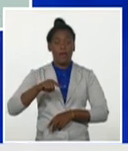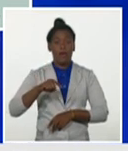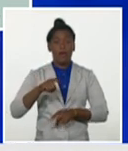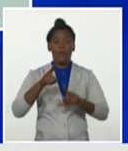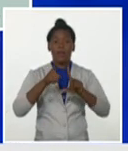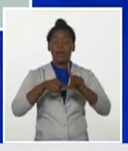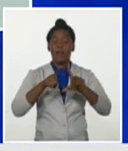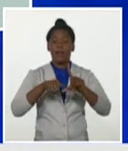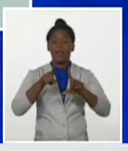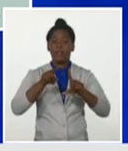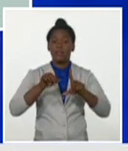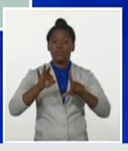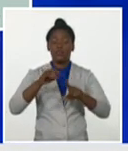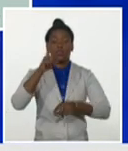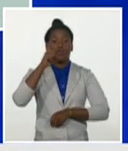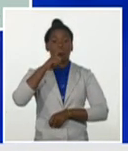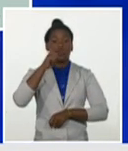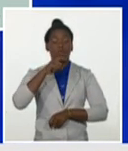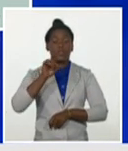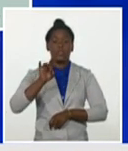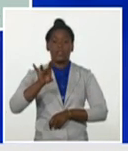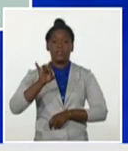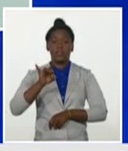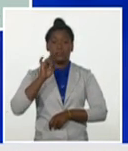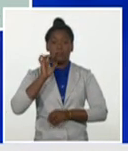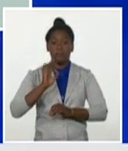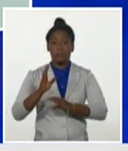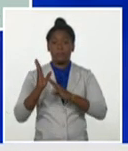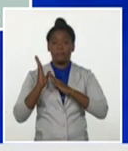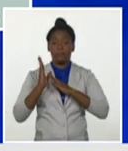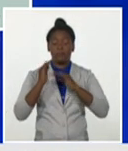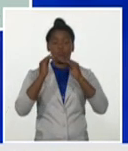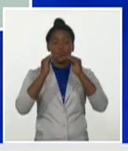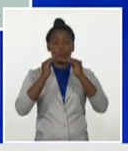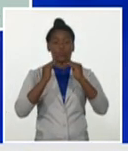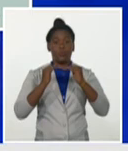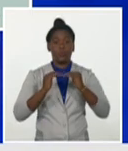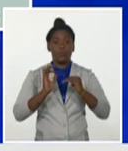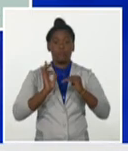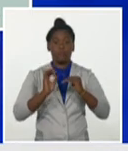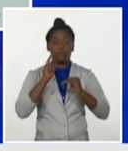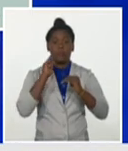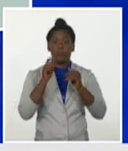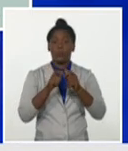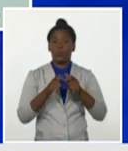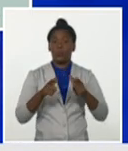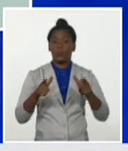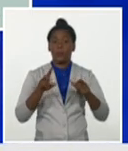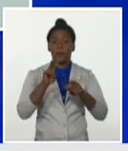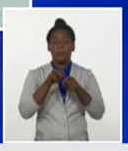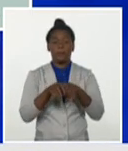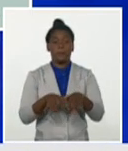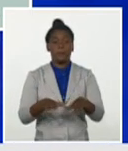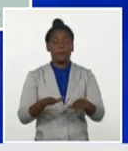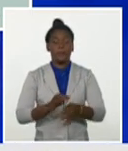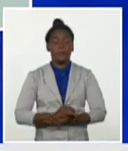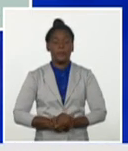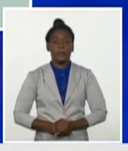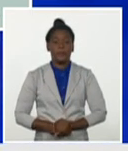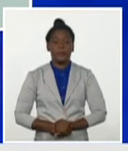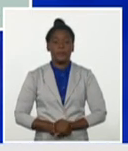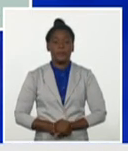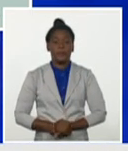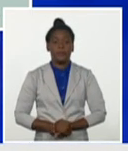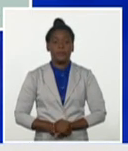y Cotorro 15. Como ven, una dispersión importante y con cifra elevada en prácticamente todos sus